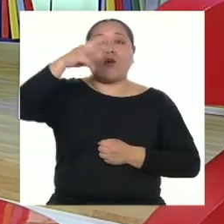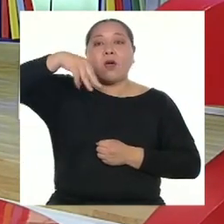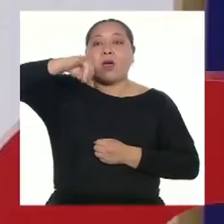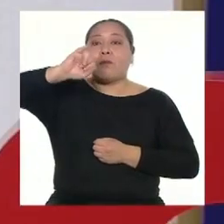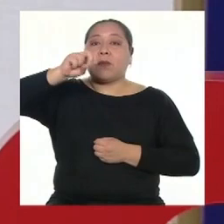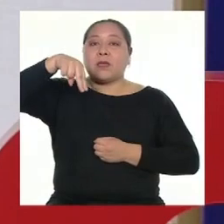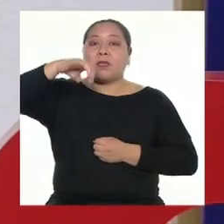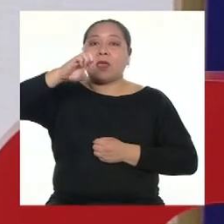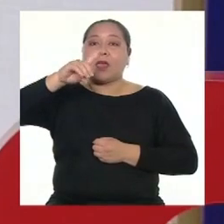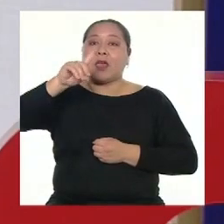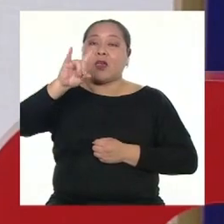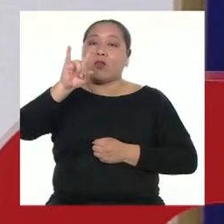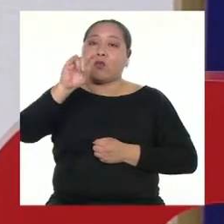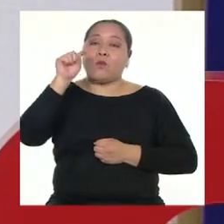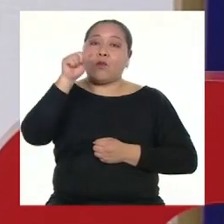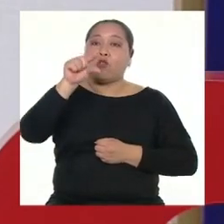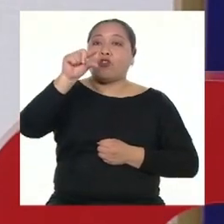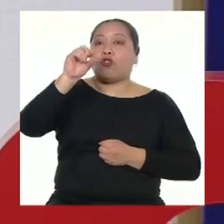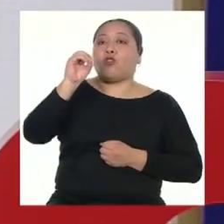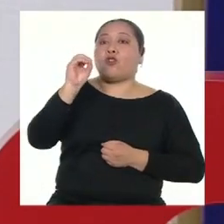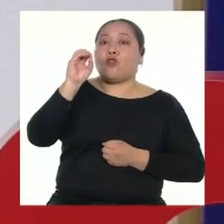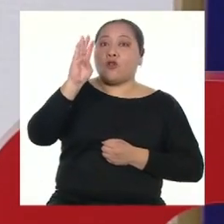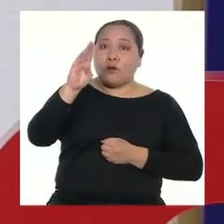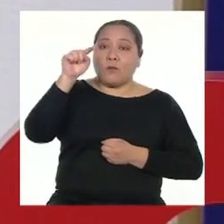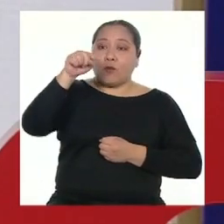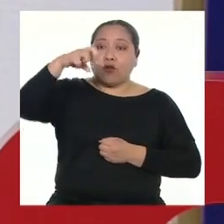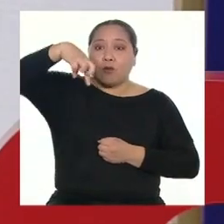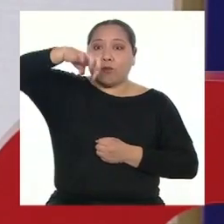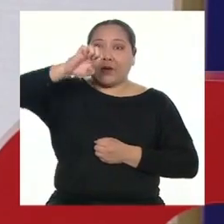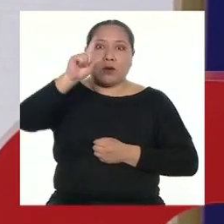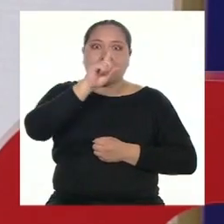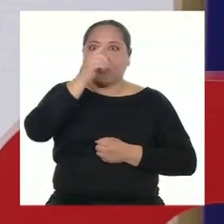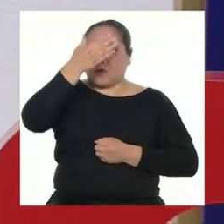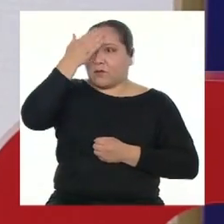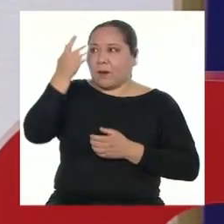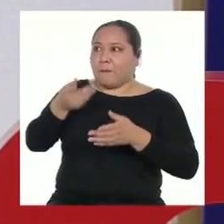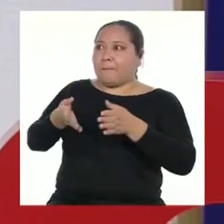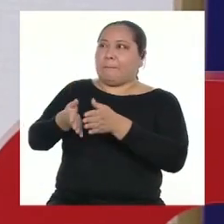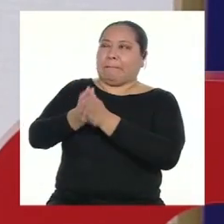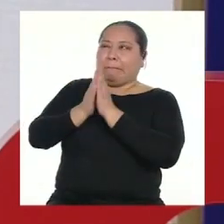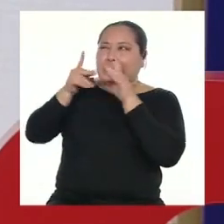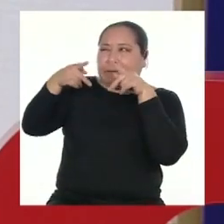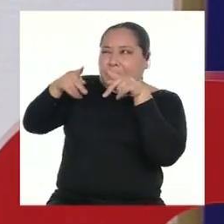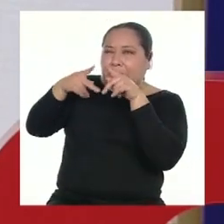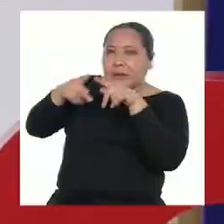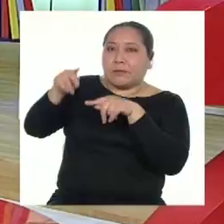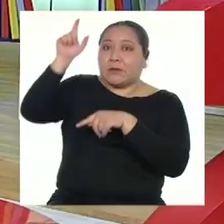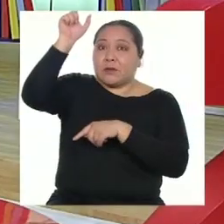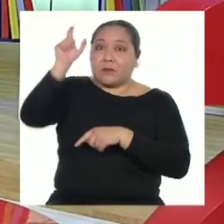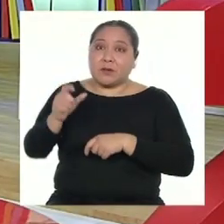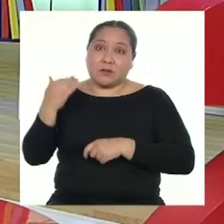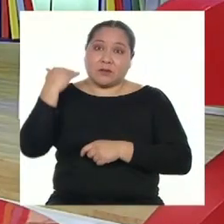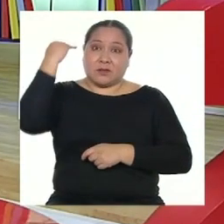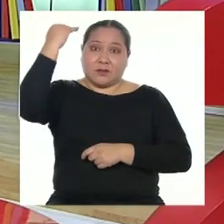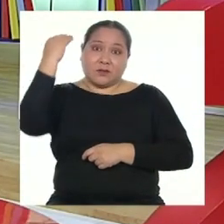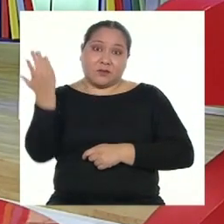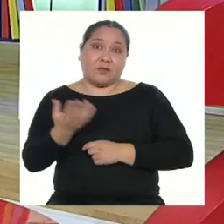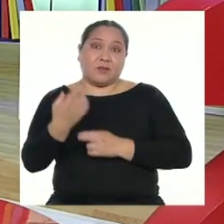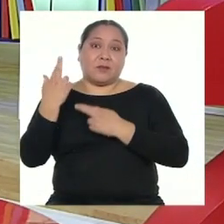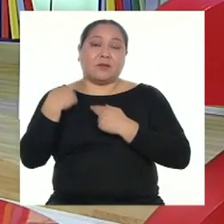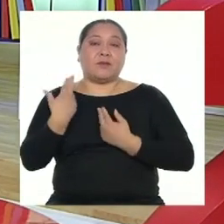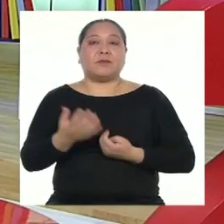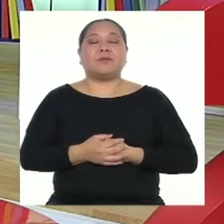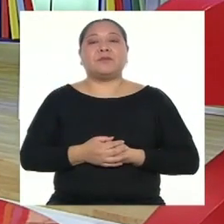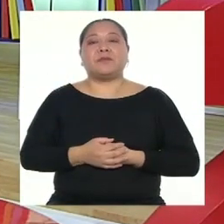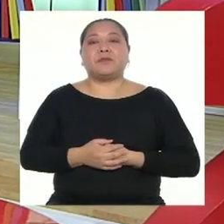segundo@minedu.gov.pe. No se olviden de pedirle permiso a un familiar o adulto responsable para enviar el correo. De ser posible,